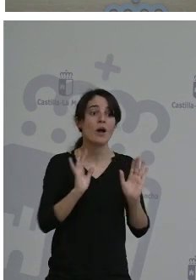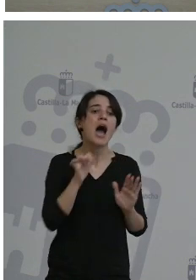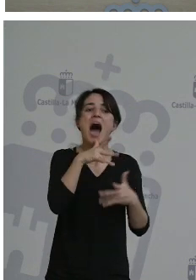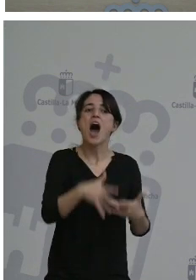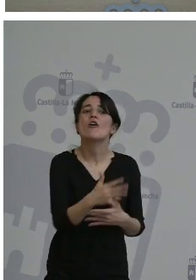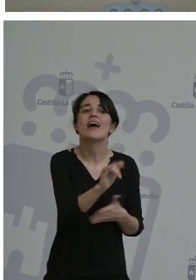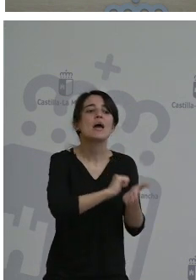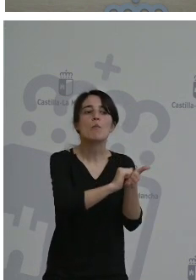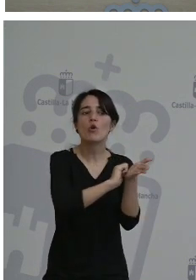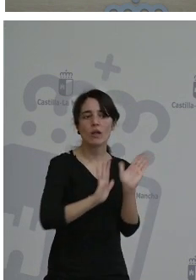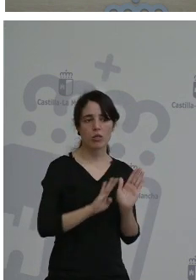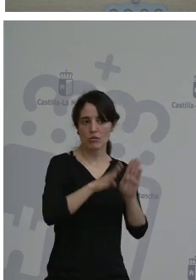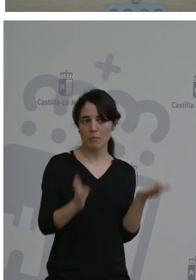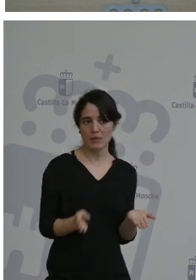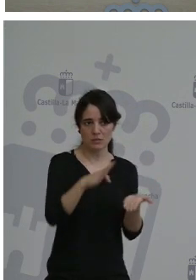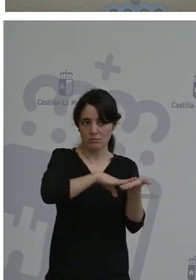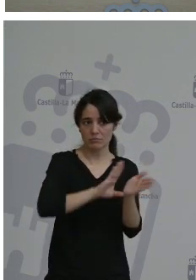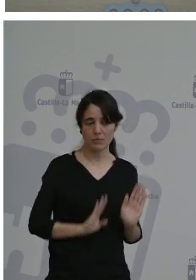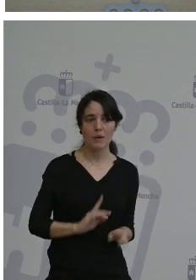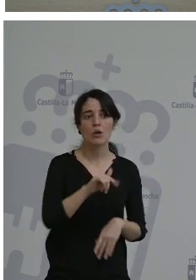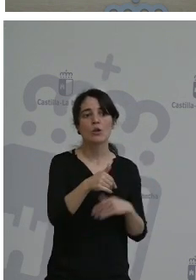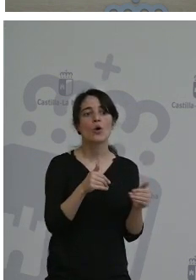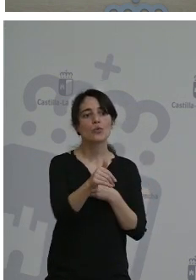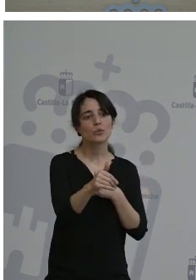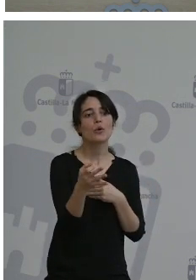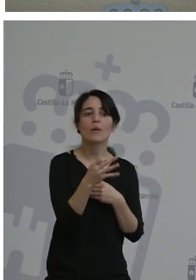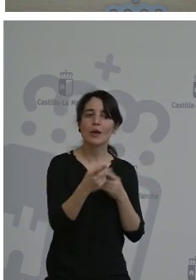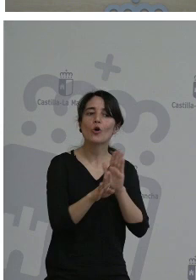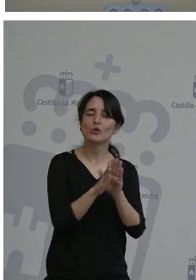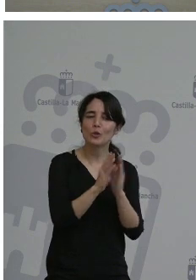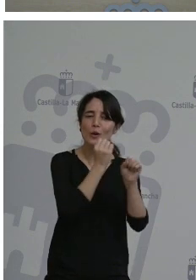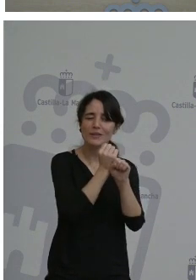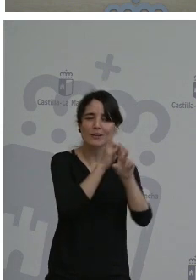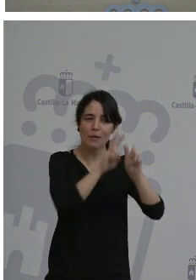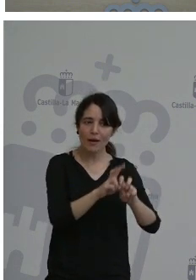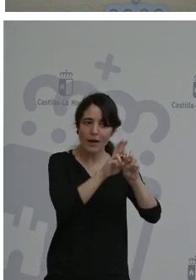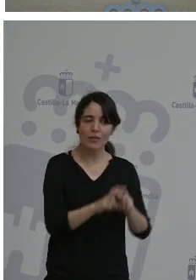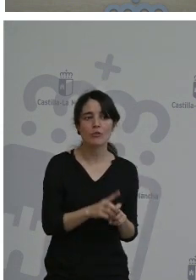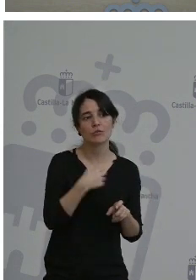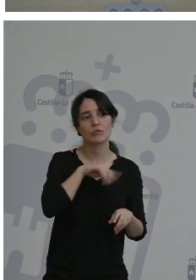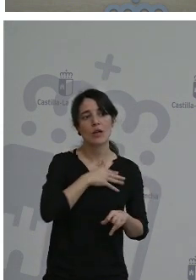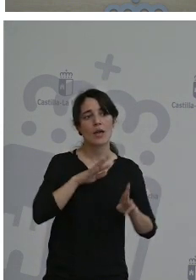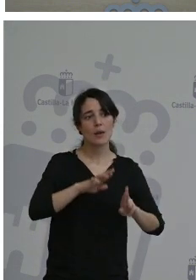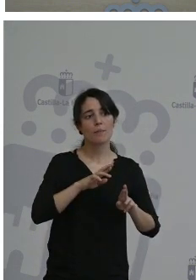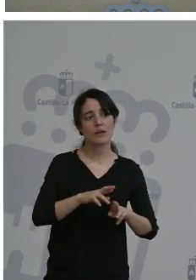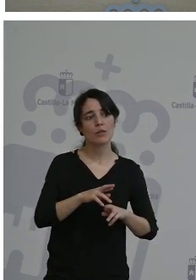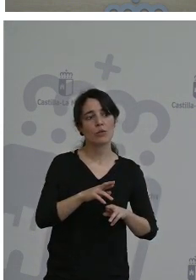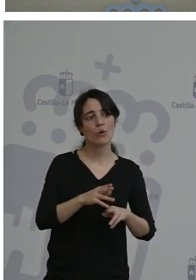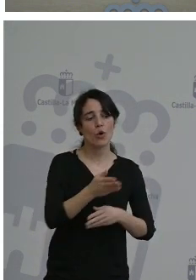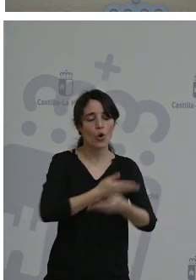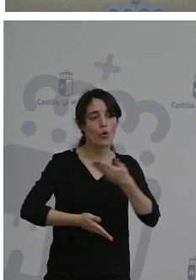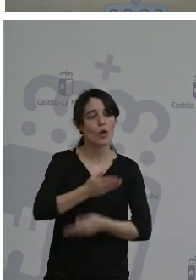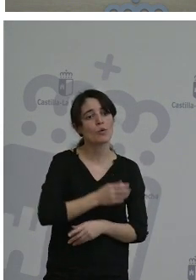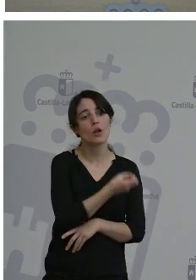tenemos ahora mismo encima de la mesa, al que le tendremos que seguir dando una vuelta y en el que queremos contar con la participación de más Administraciones